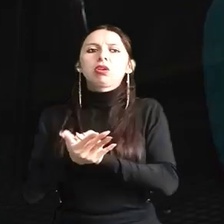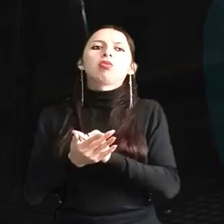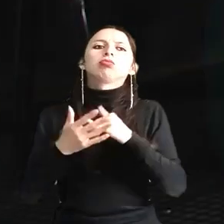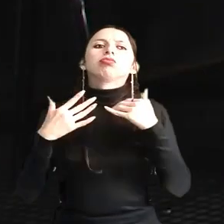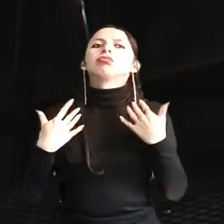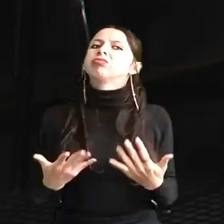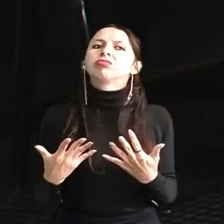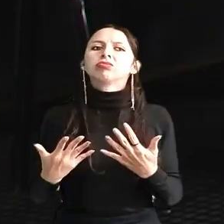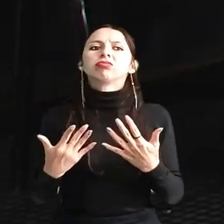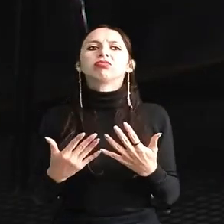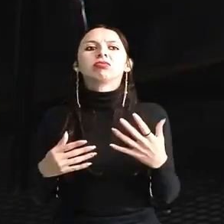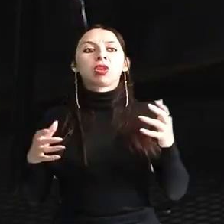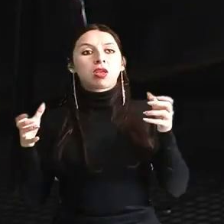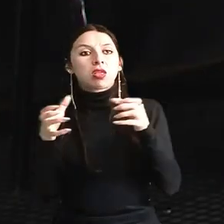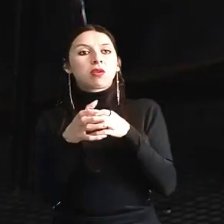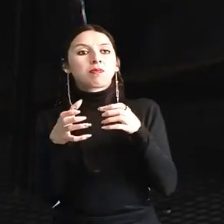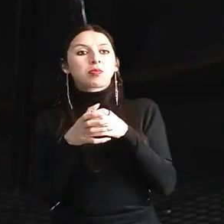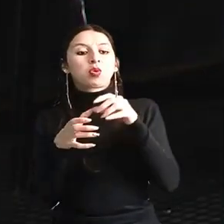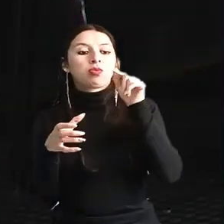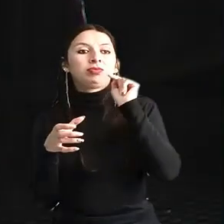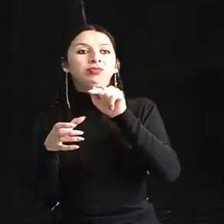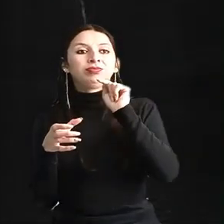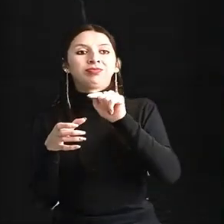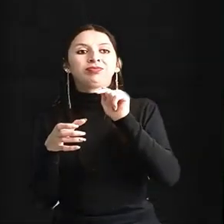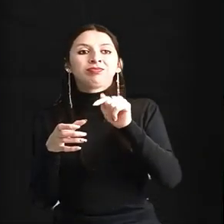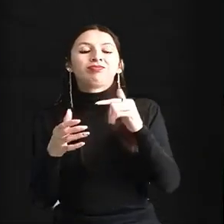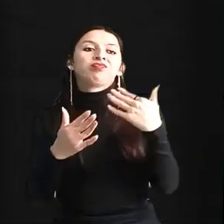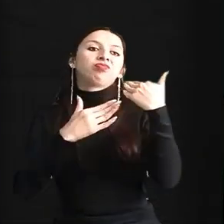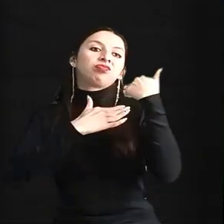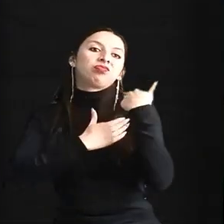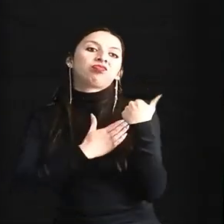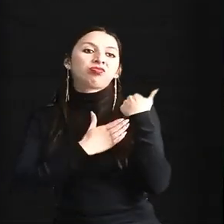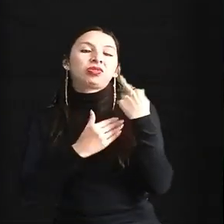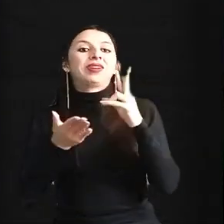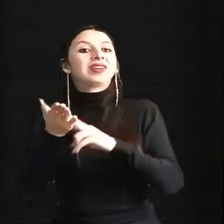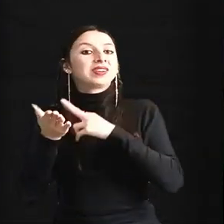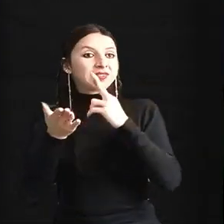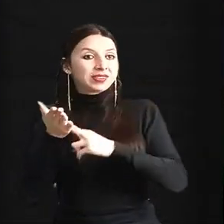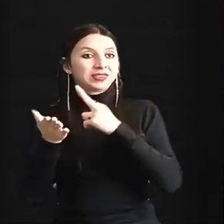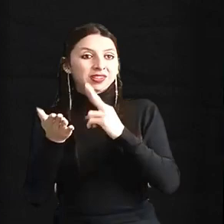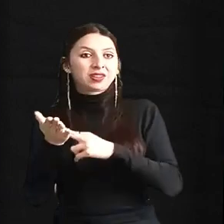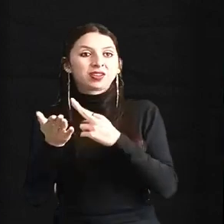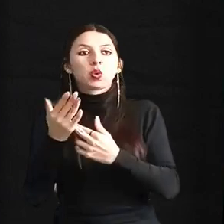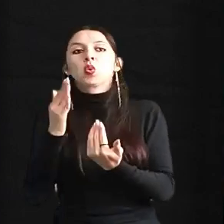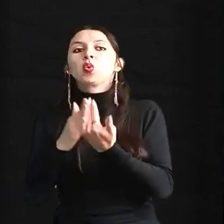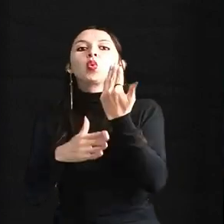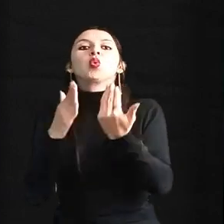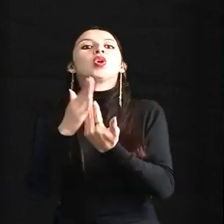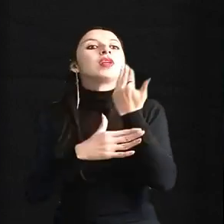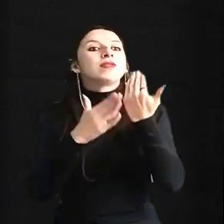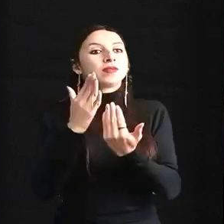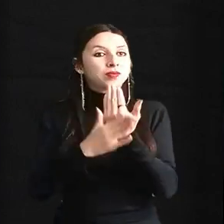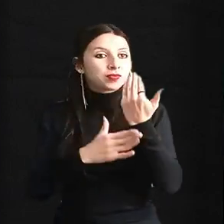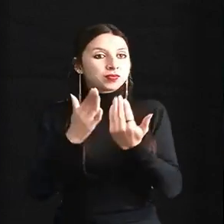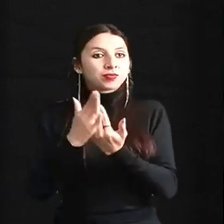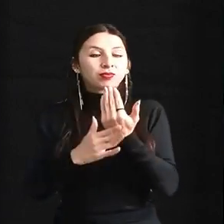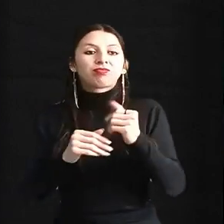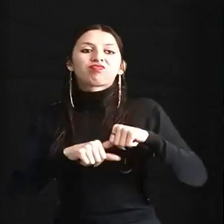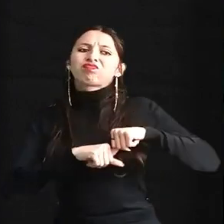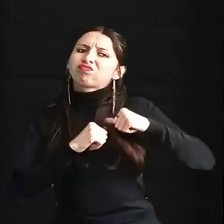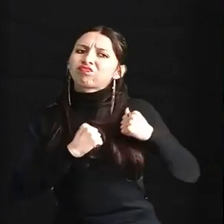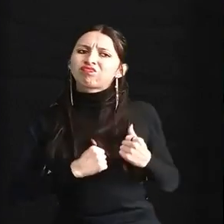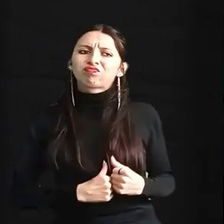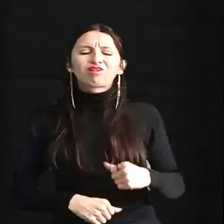yo creo que cada vez que nosotros que el equipo se pone el reto de publicar un nuevo número le pone